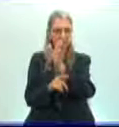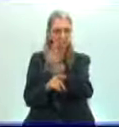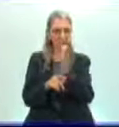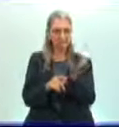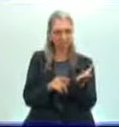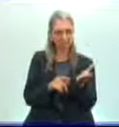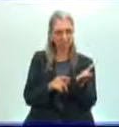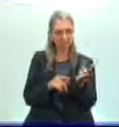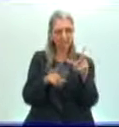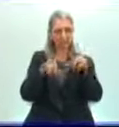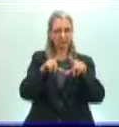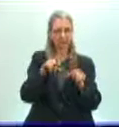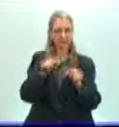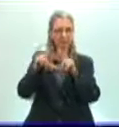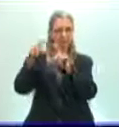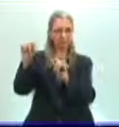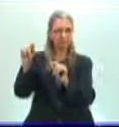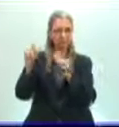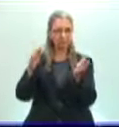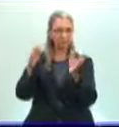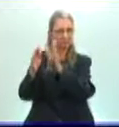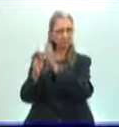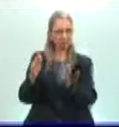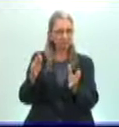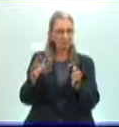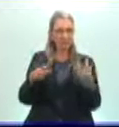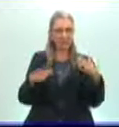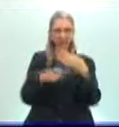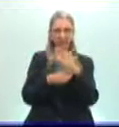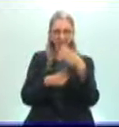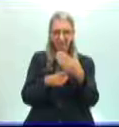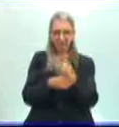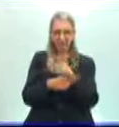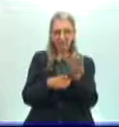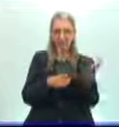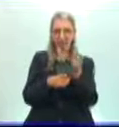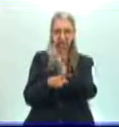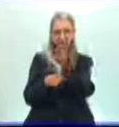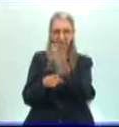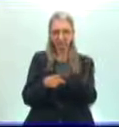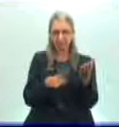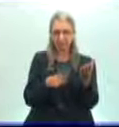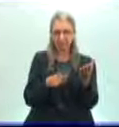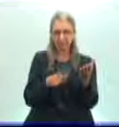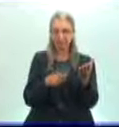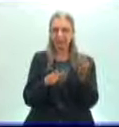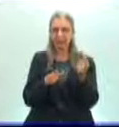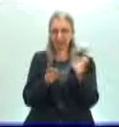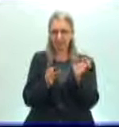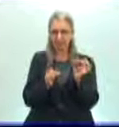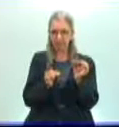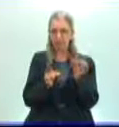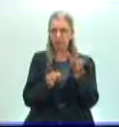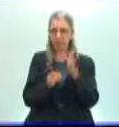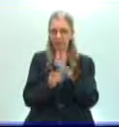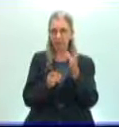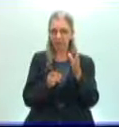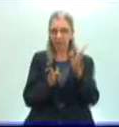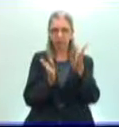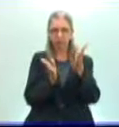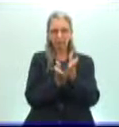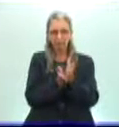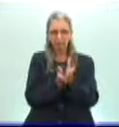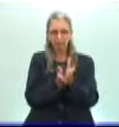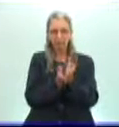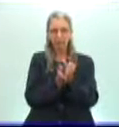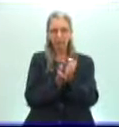lo que significa que sean proporcionales, la división entre ellos, entre un lado de un triángulo y del otro, va a resultar un número, y cuando tomas dos lados